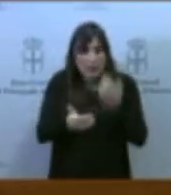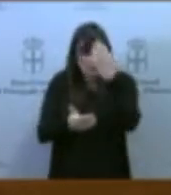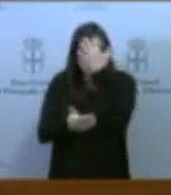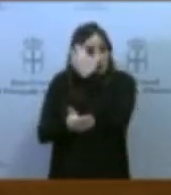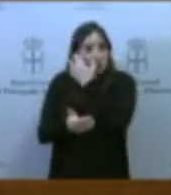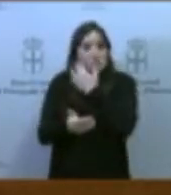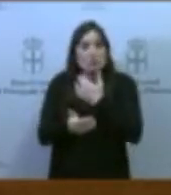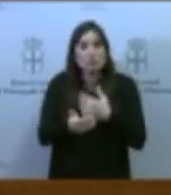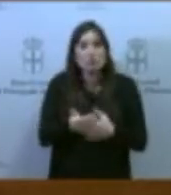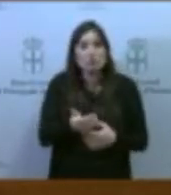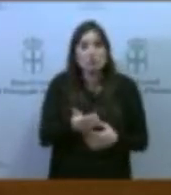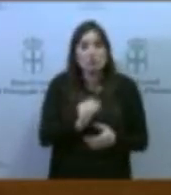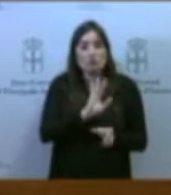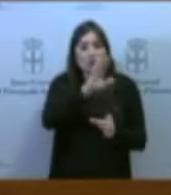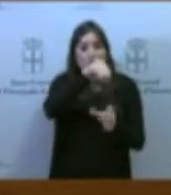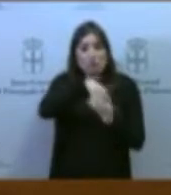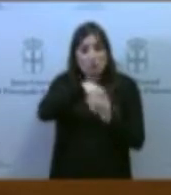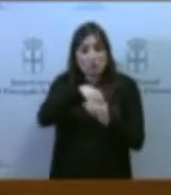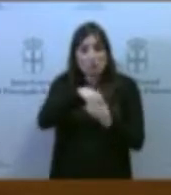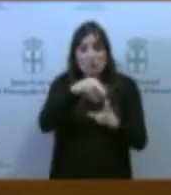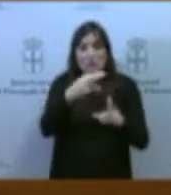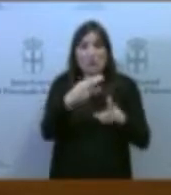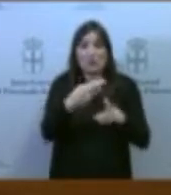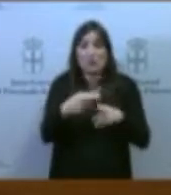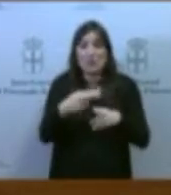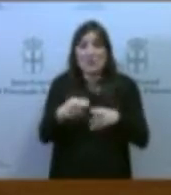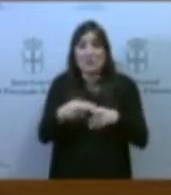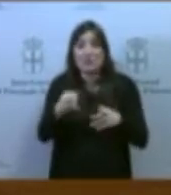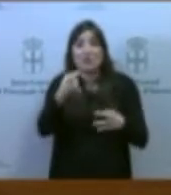ser bastante diferente y